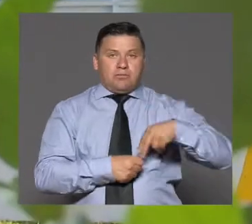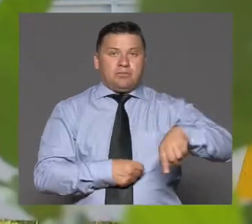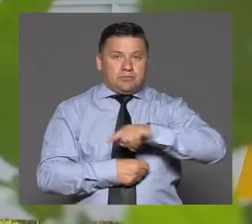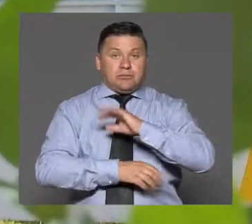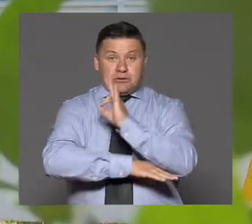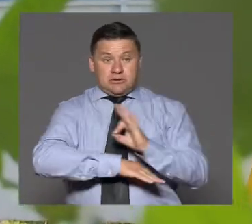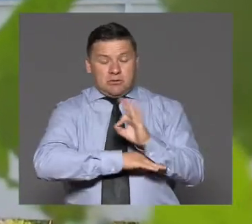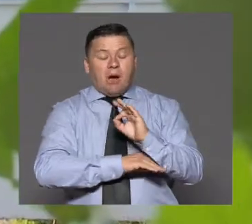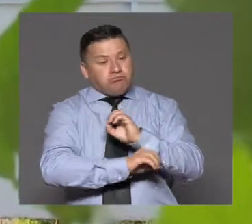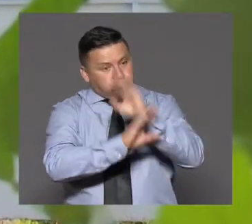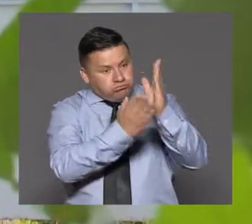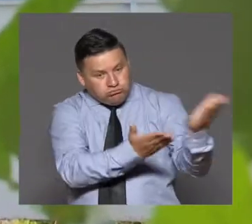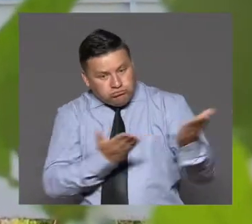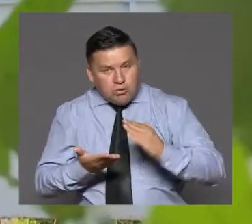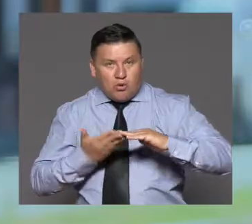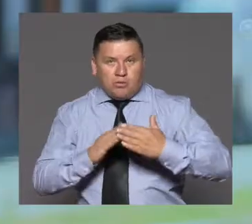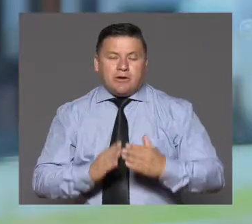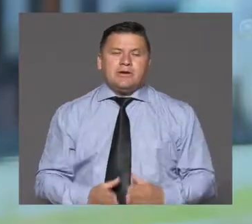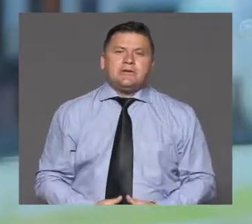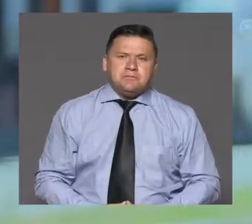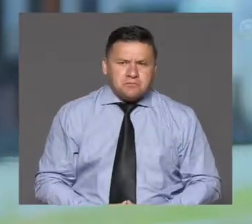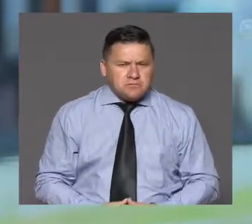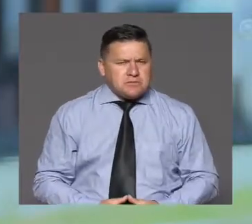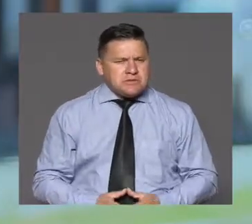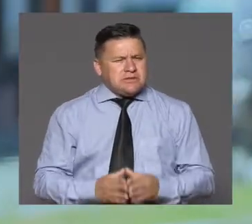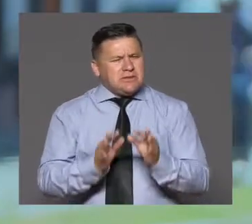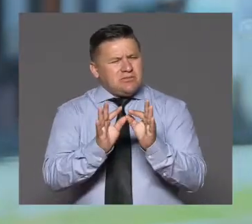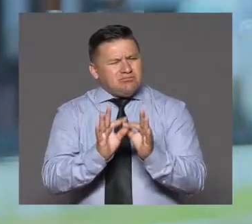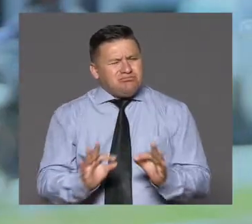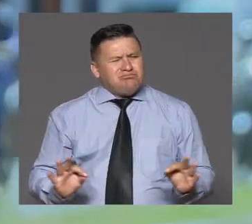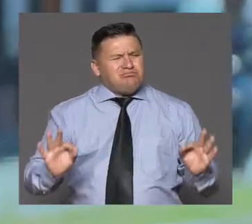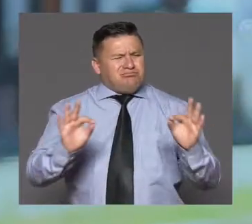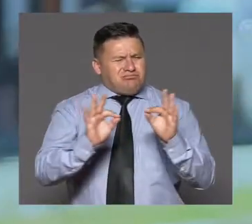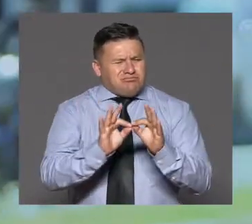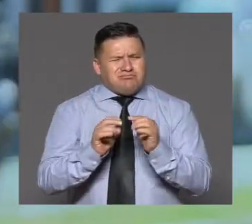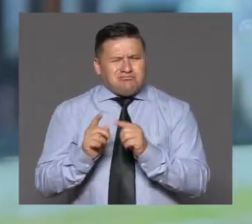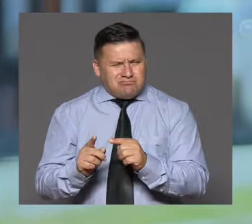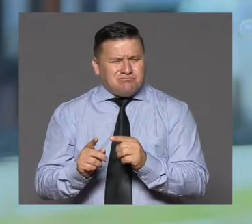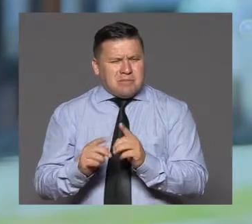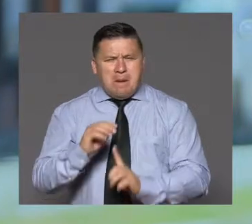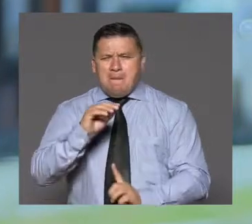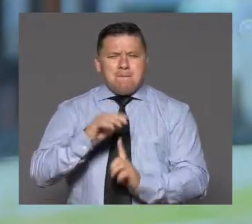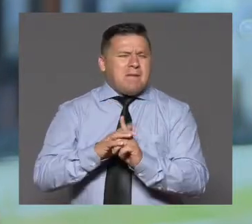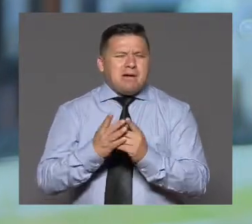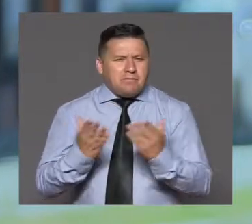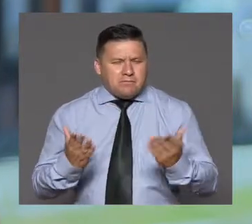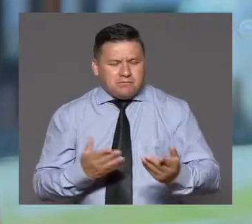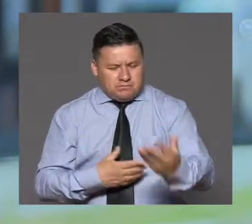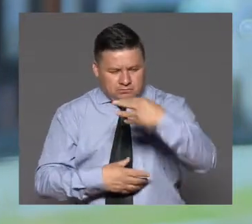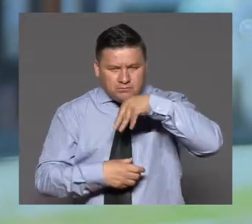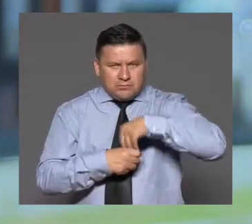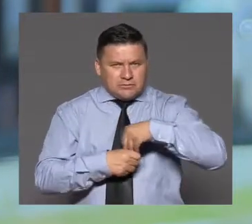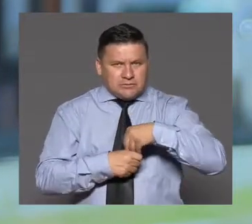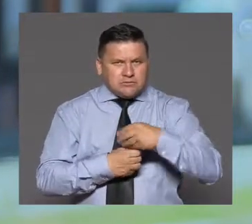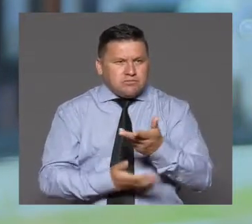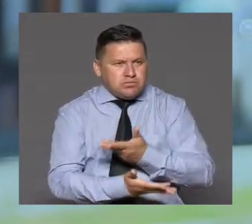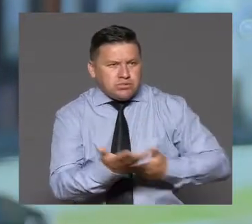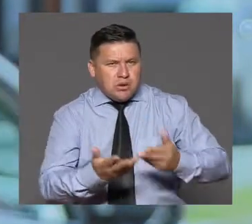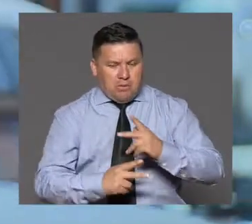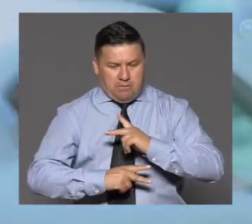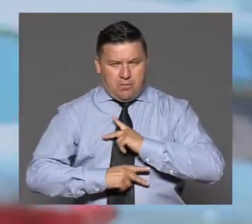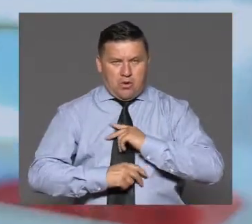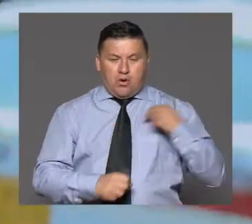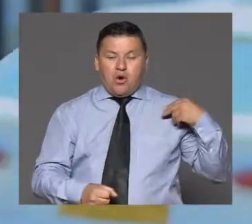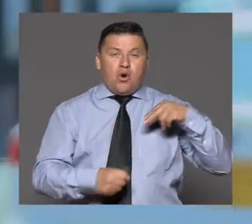formación académica para estas comunidades. Una de las cosas más importantes que surge dentro de nuestras dinámicas propias